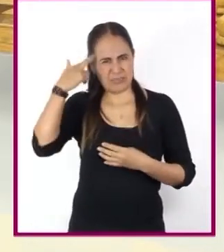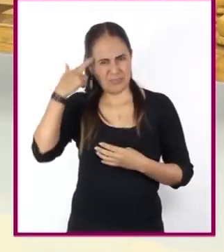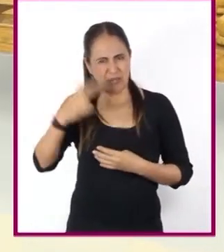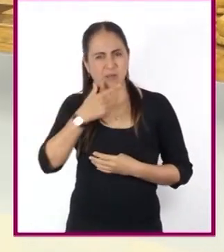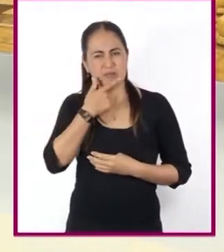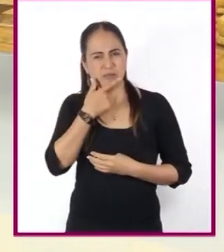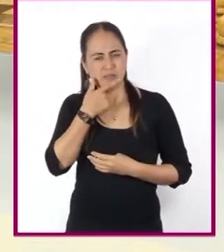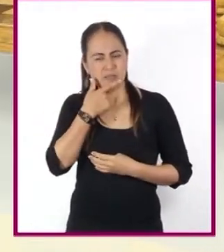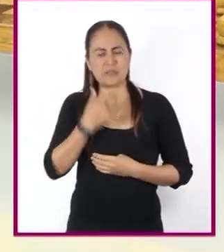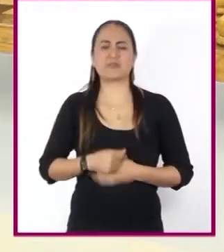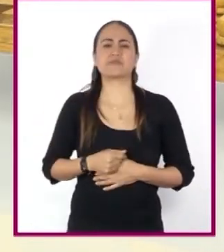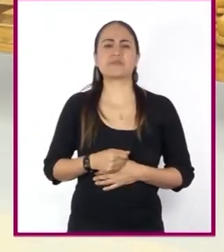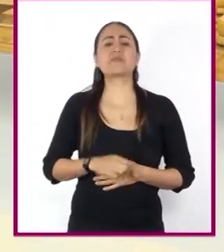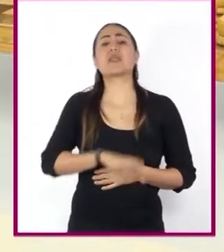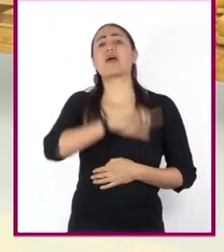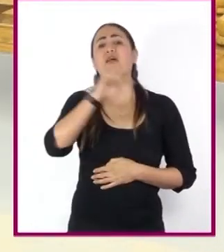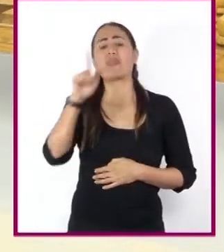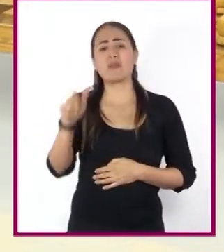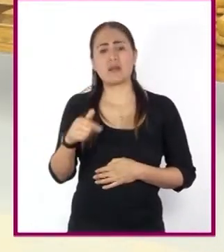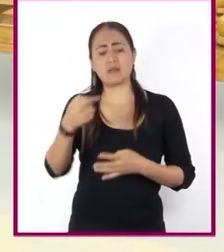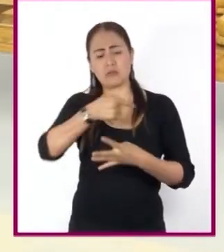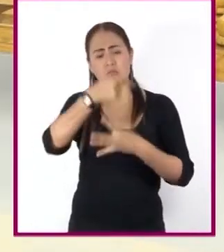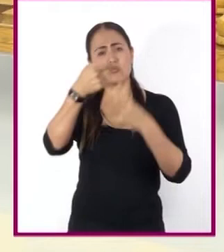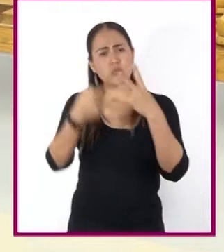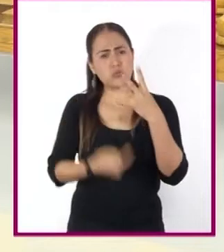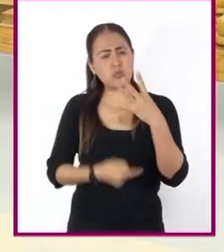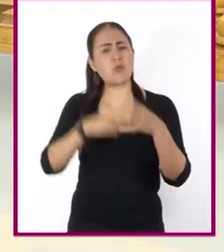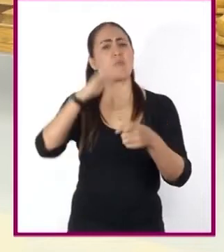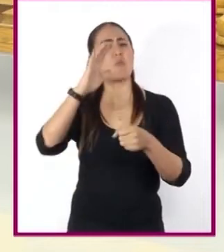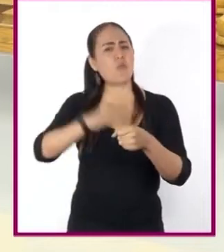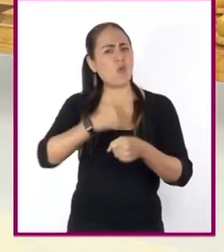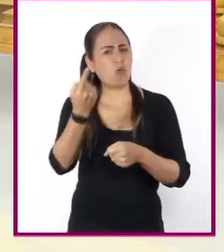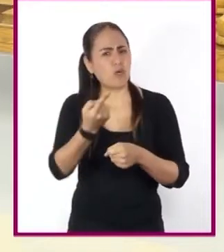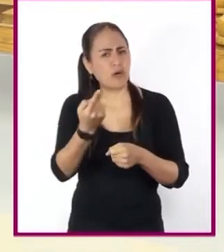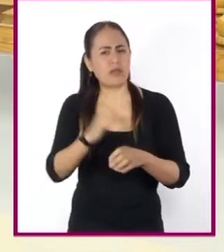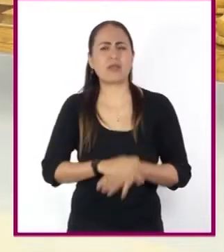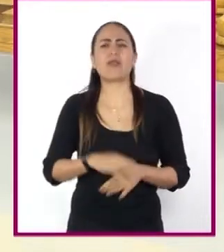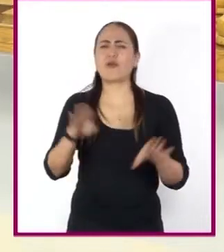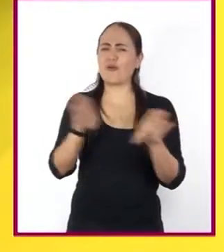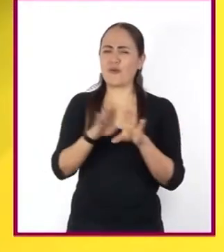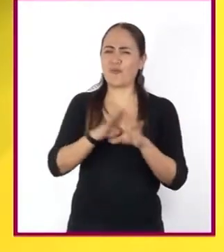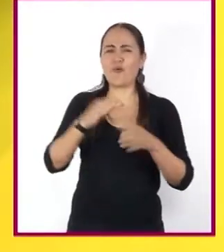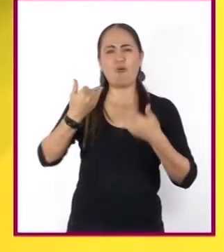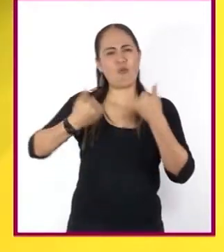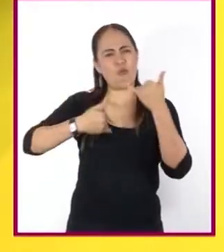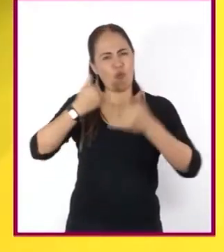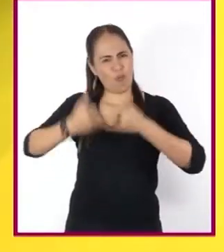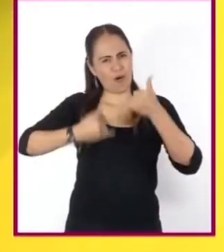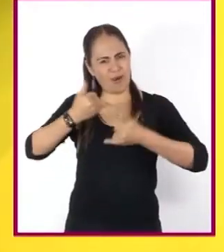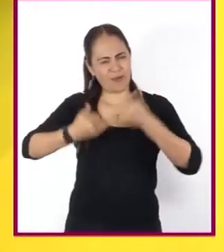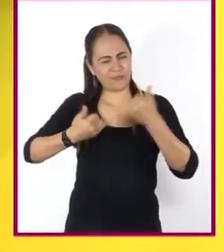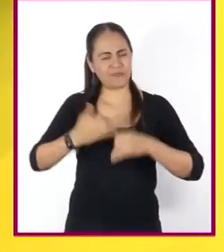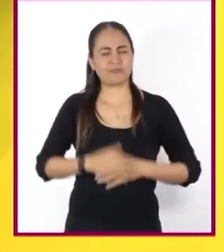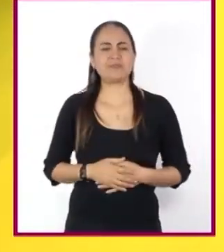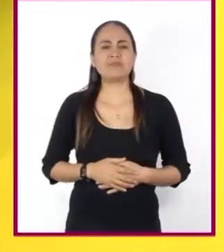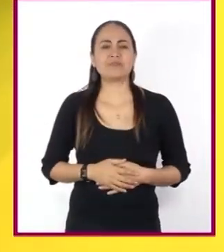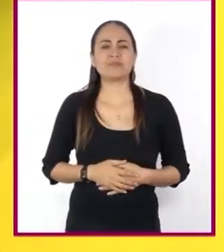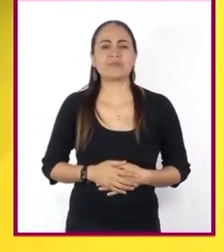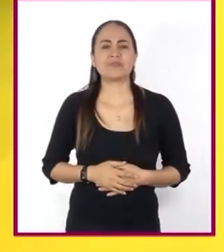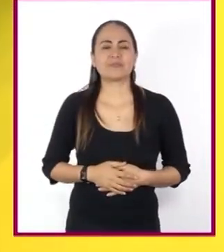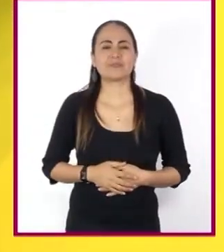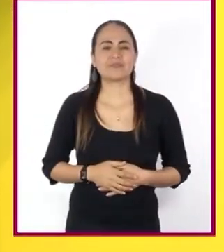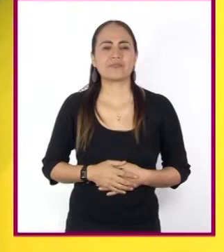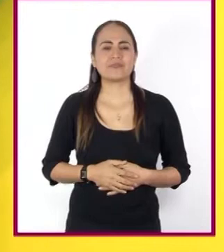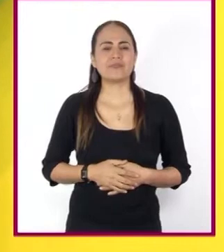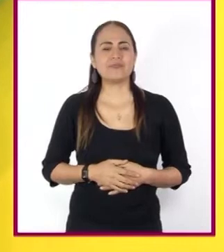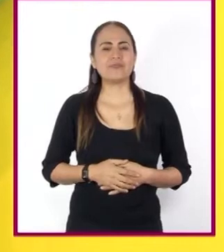que podremos dar un repaso a las causas de este proceso por medio de una partida de ajedrez. Para comenzar con